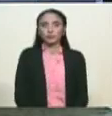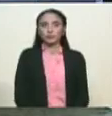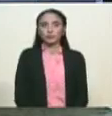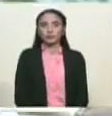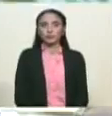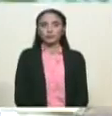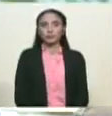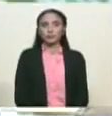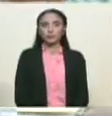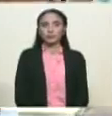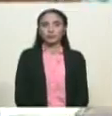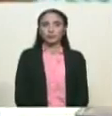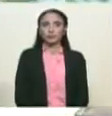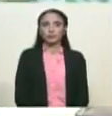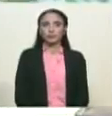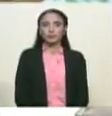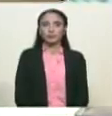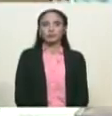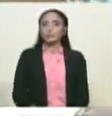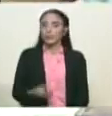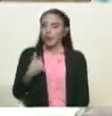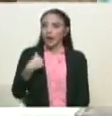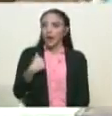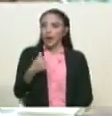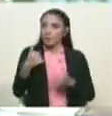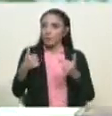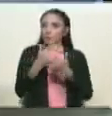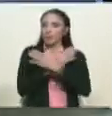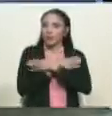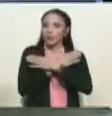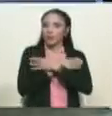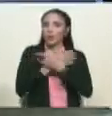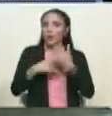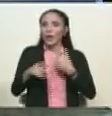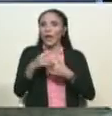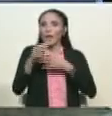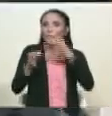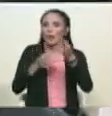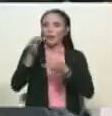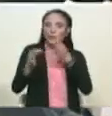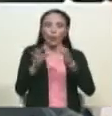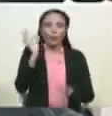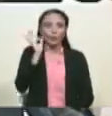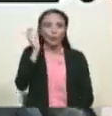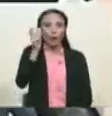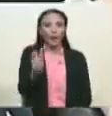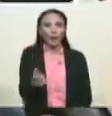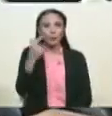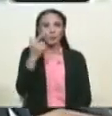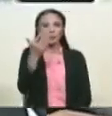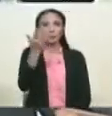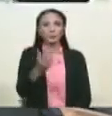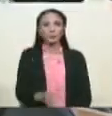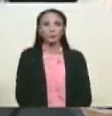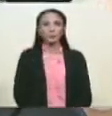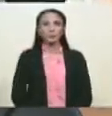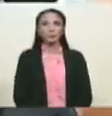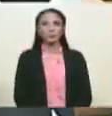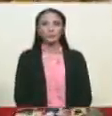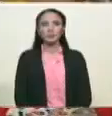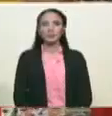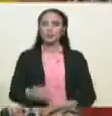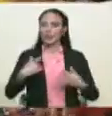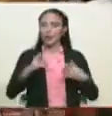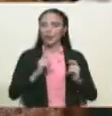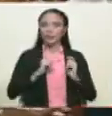Yo aplaudo la explicación que nos daba Belén, compañera. Aplaudo, y por eso di la primera orden